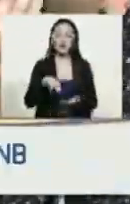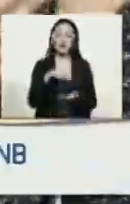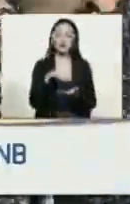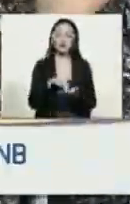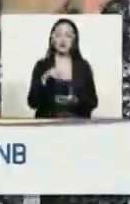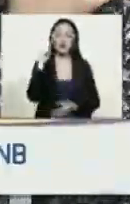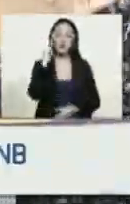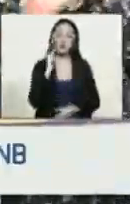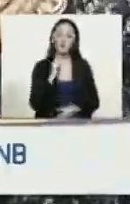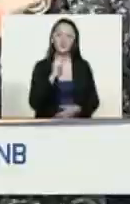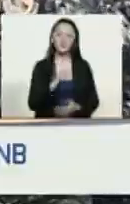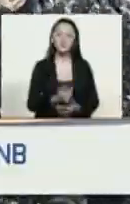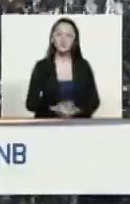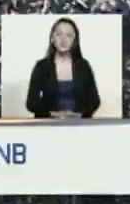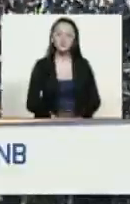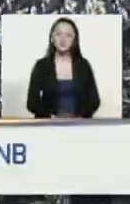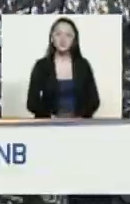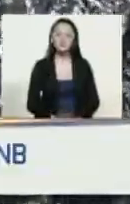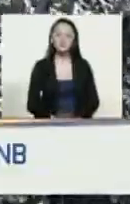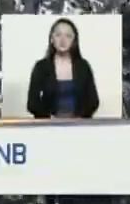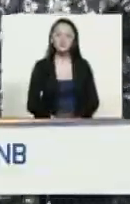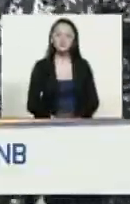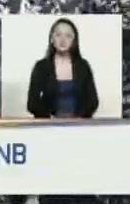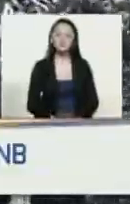Bolivariana. ¡Chávez vive!